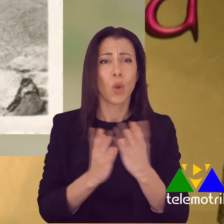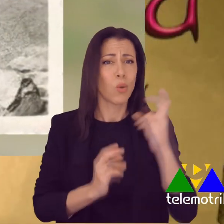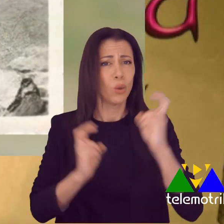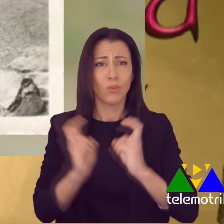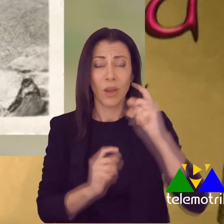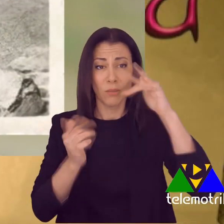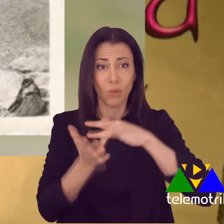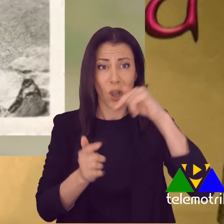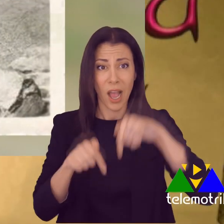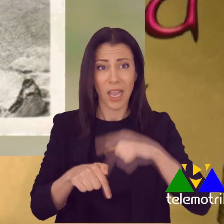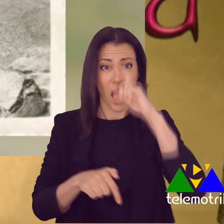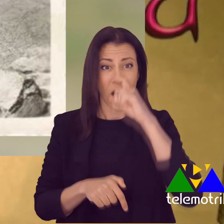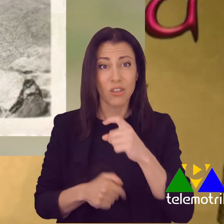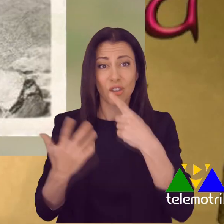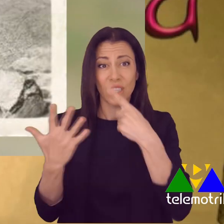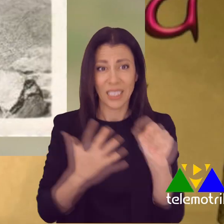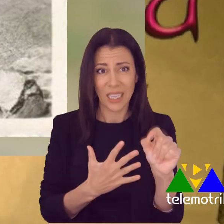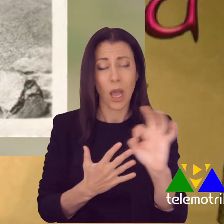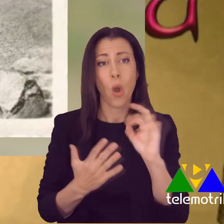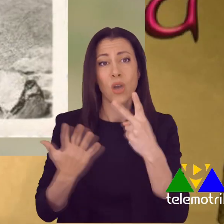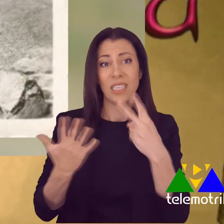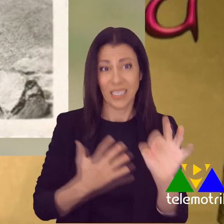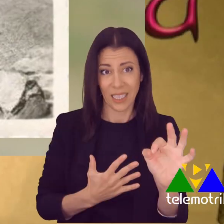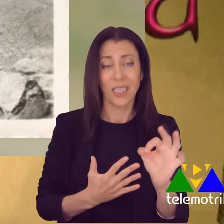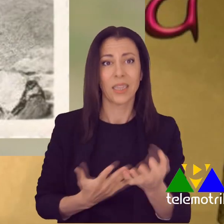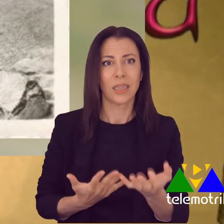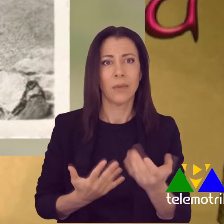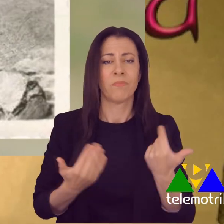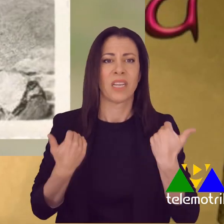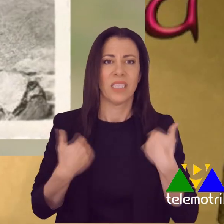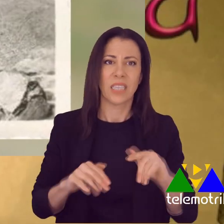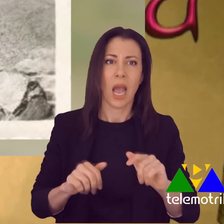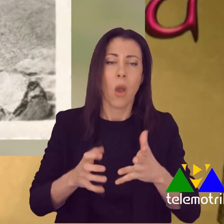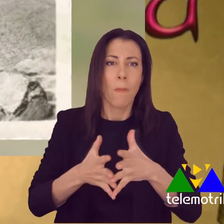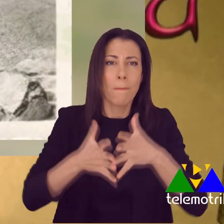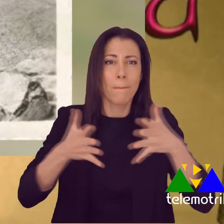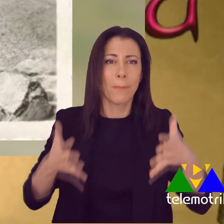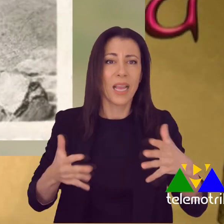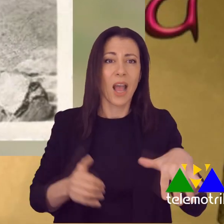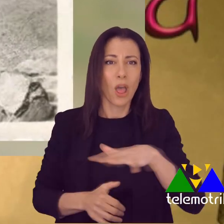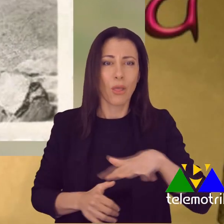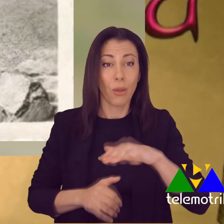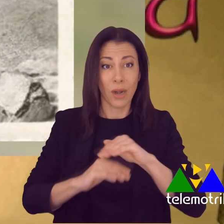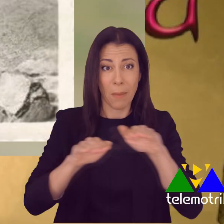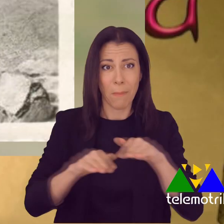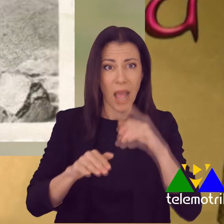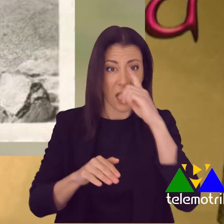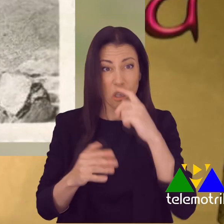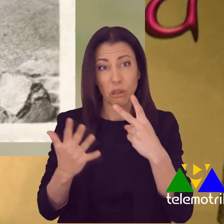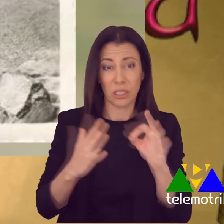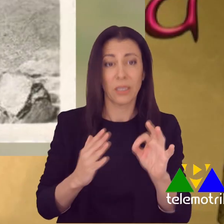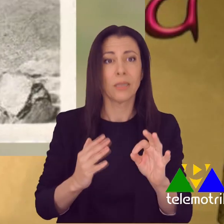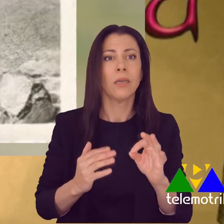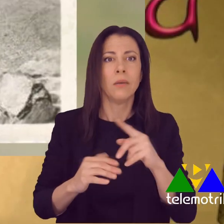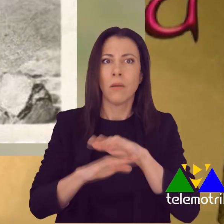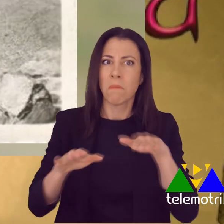a Motril en los años 60 o 70, y ya cuando se amplía la zona de playas y tal, en los años 70, decía, ¡oh,